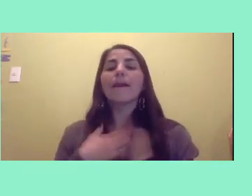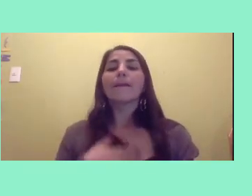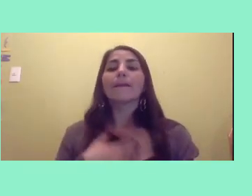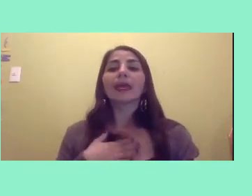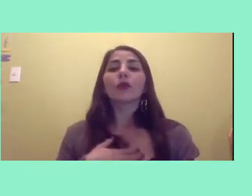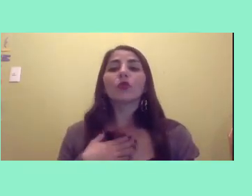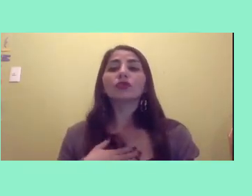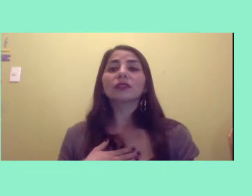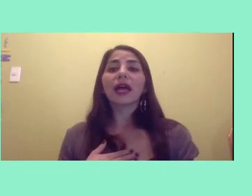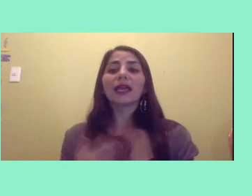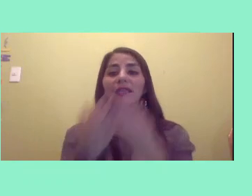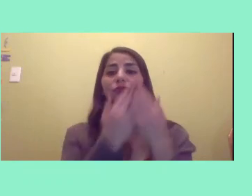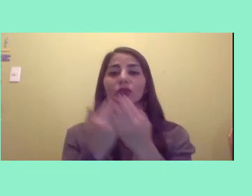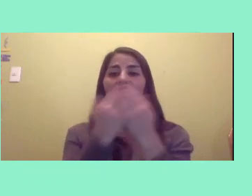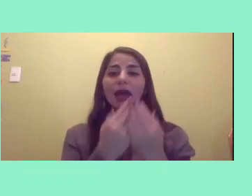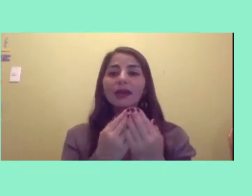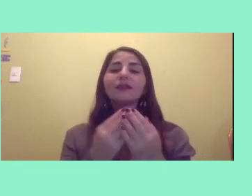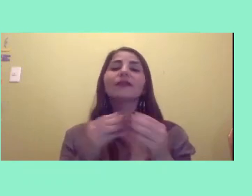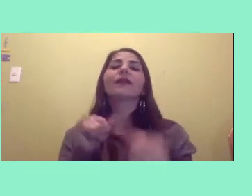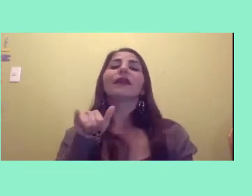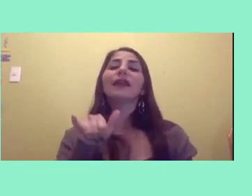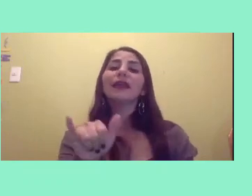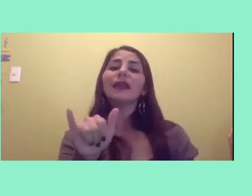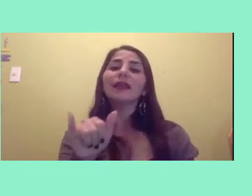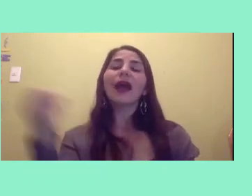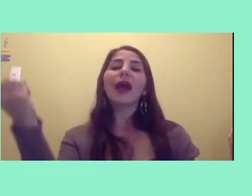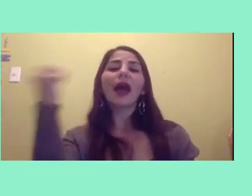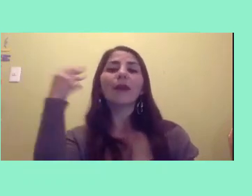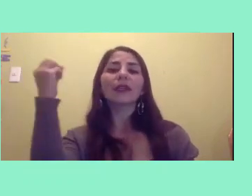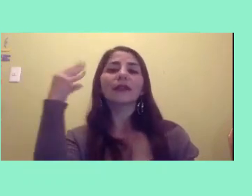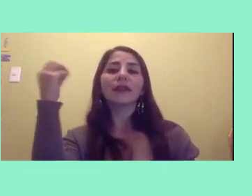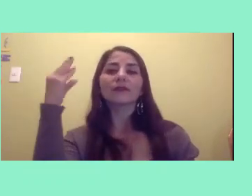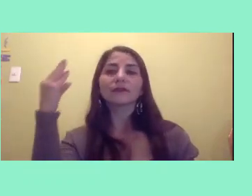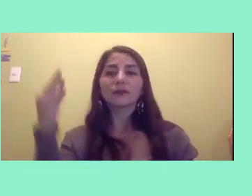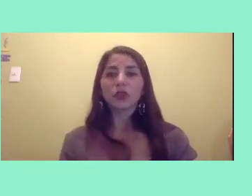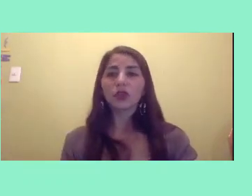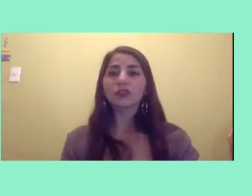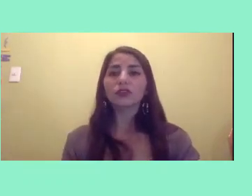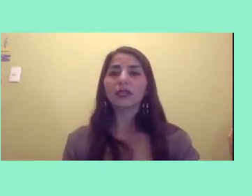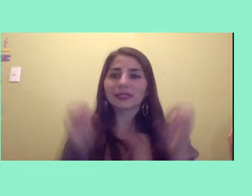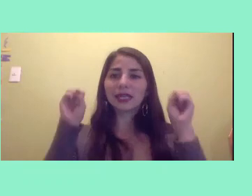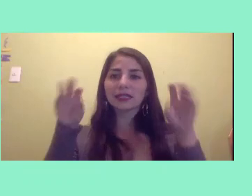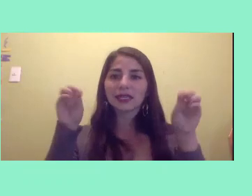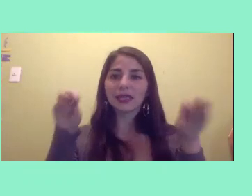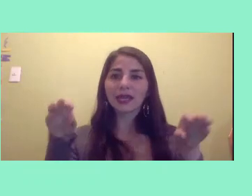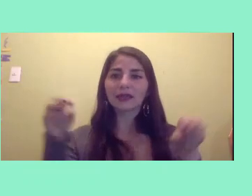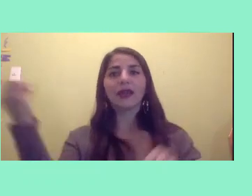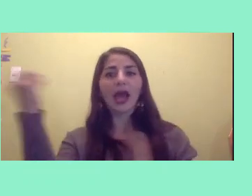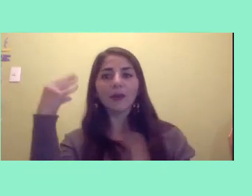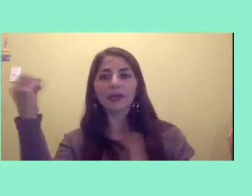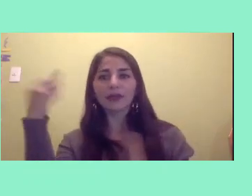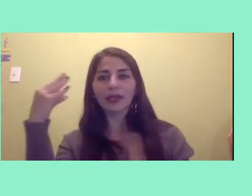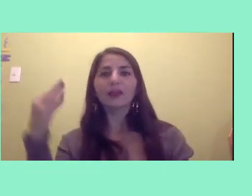y me gusta estudiar y aprender. Todo esto que es